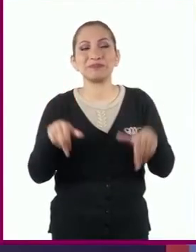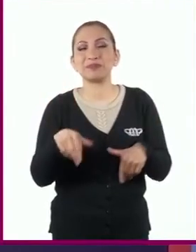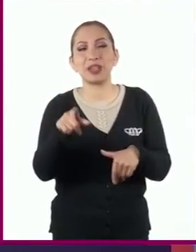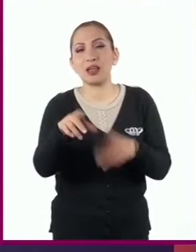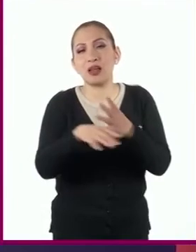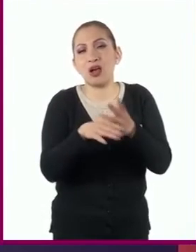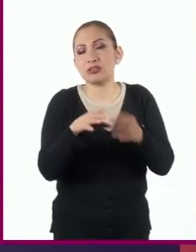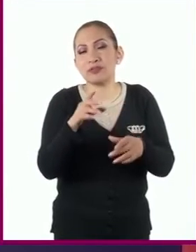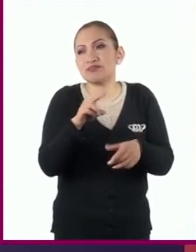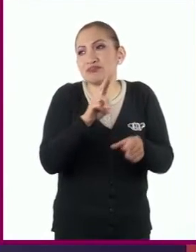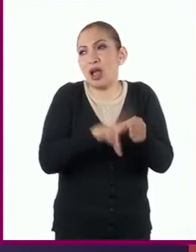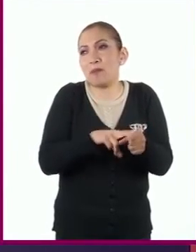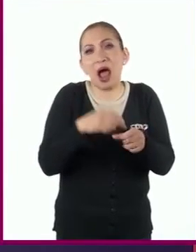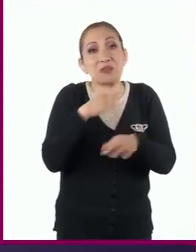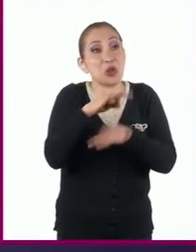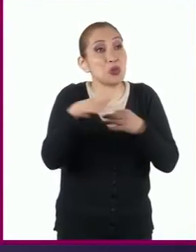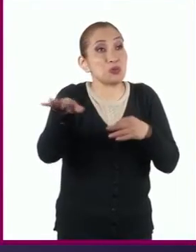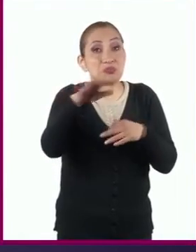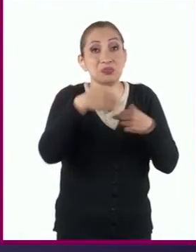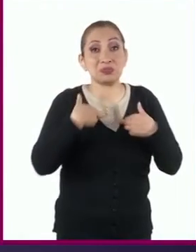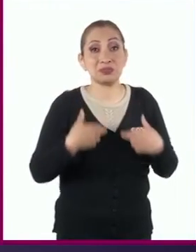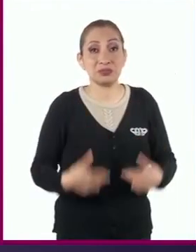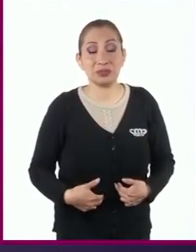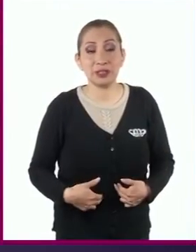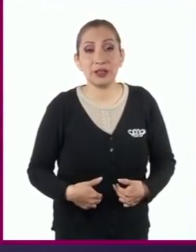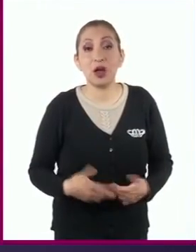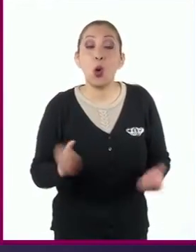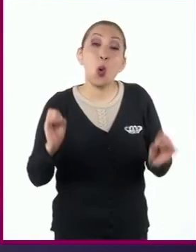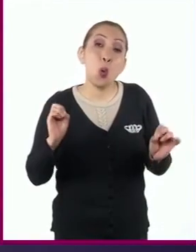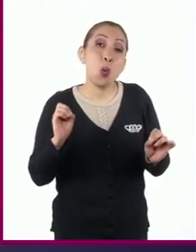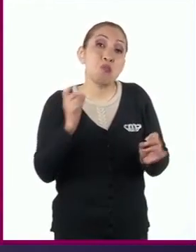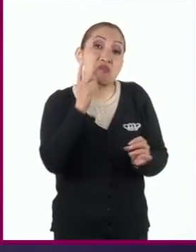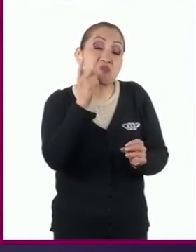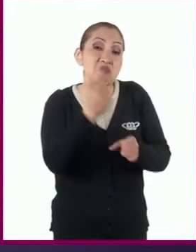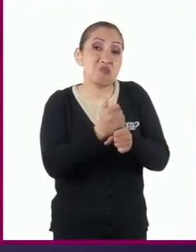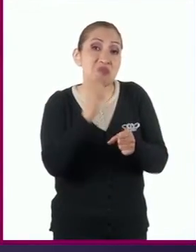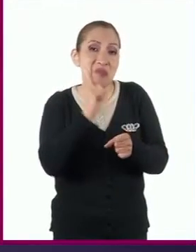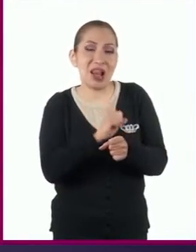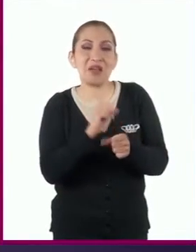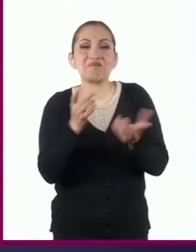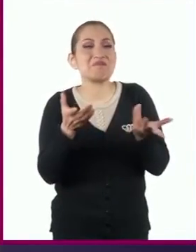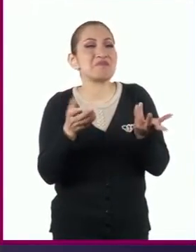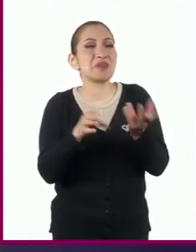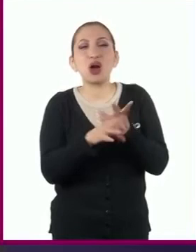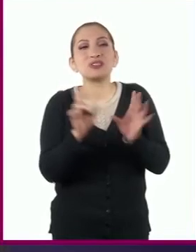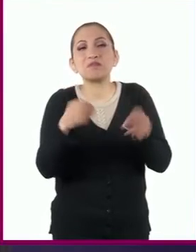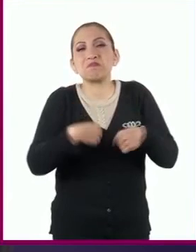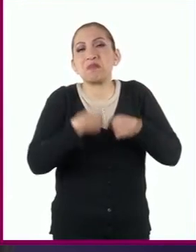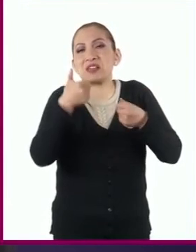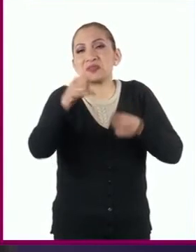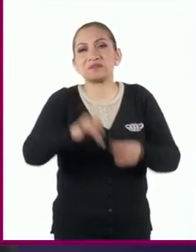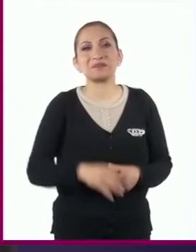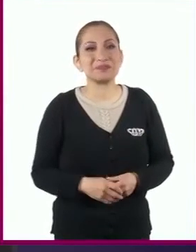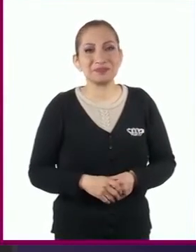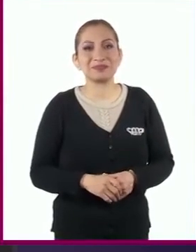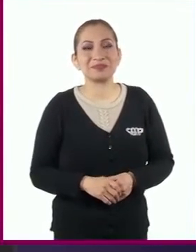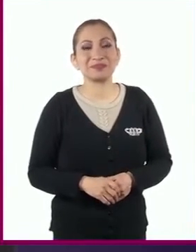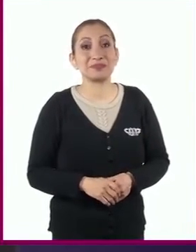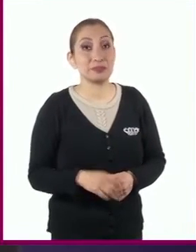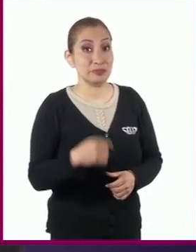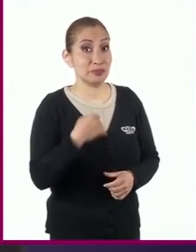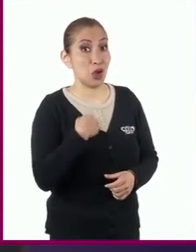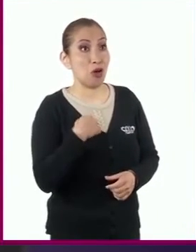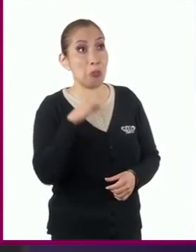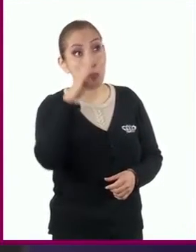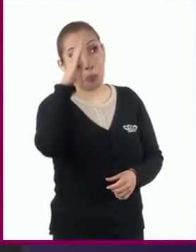son cosas comunes a todos los seres humanos. O como diría mi abuela, son cosas de la vida. Y yo,